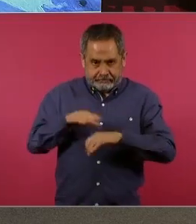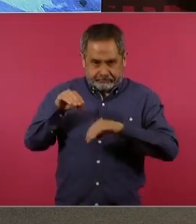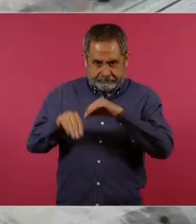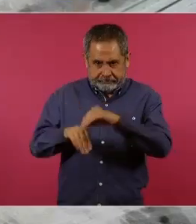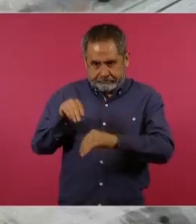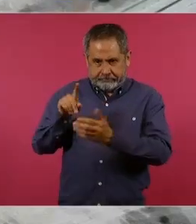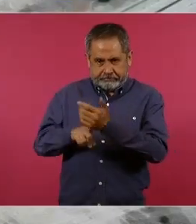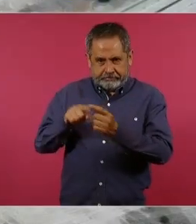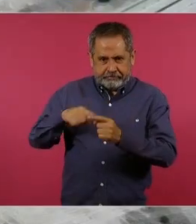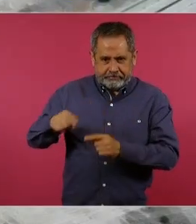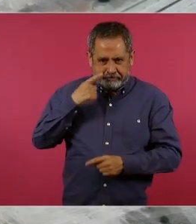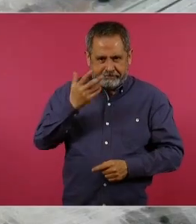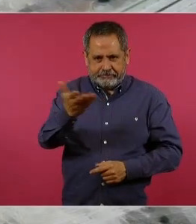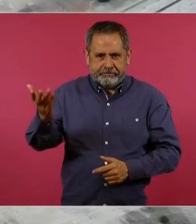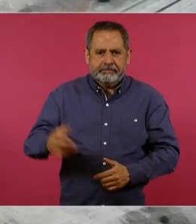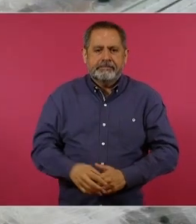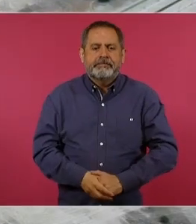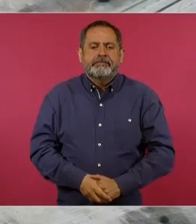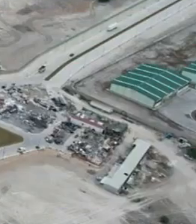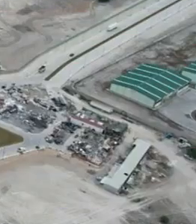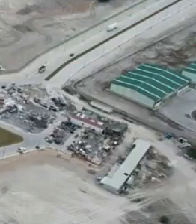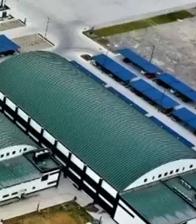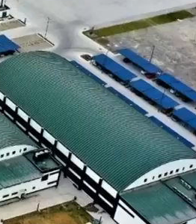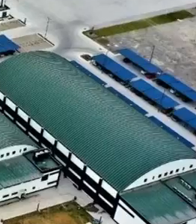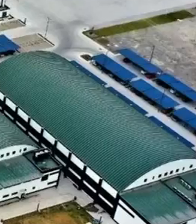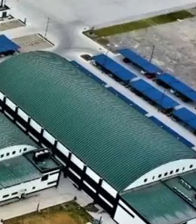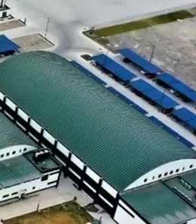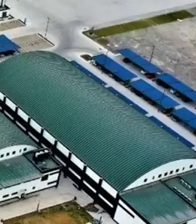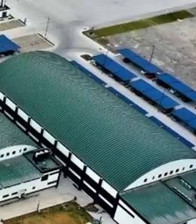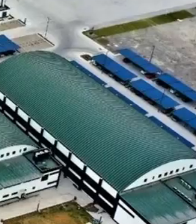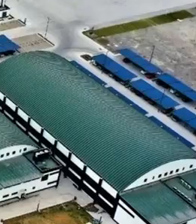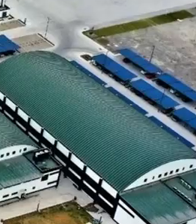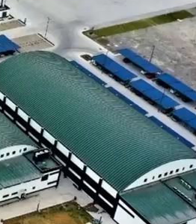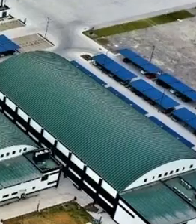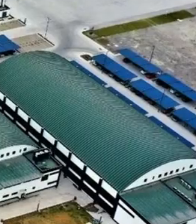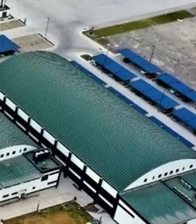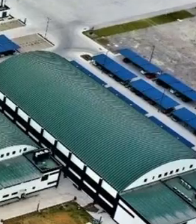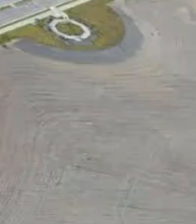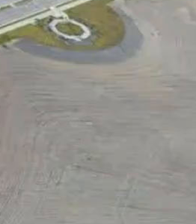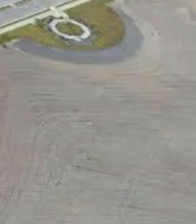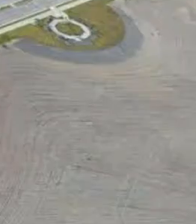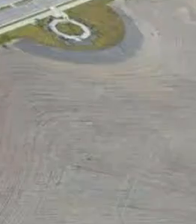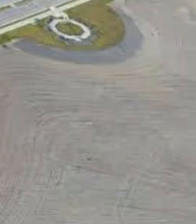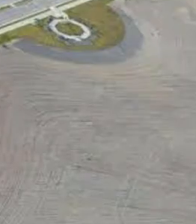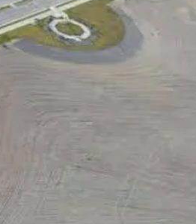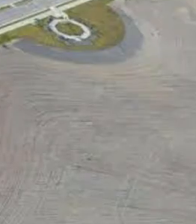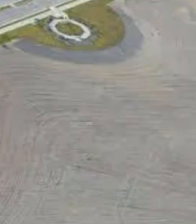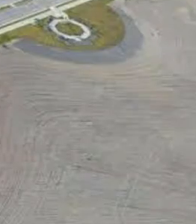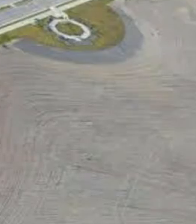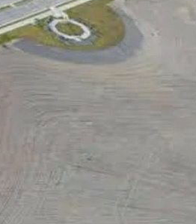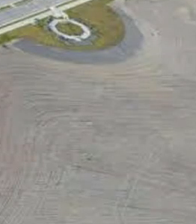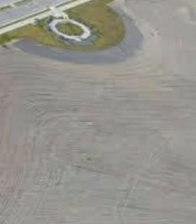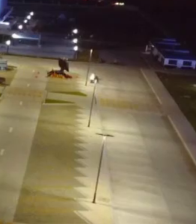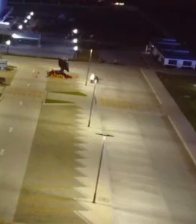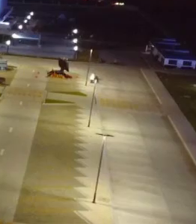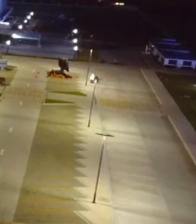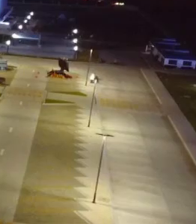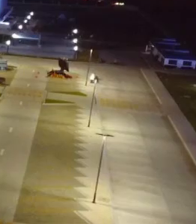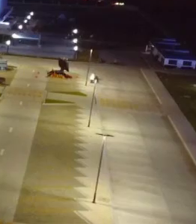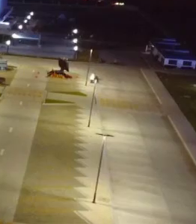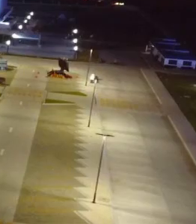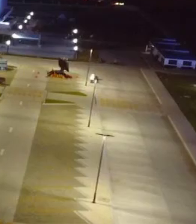de la ciudad militar. La que sigue. La que sigue. La que